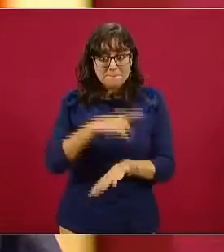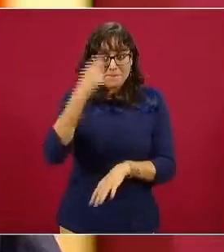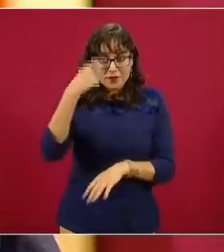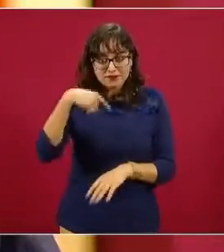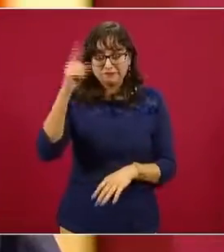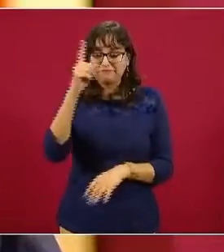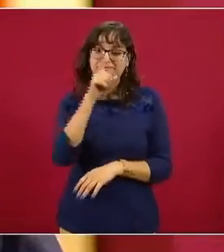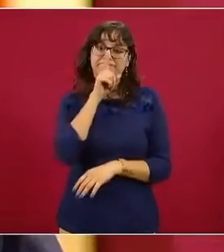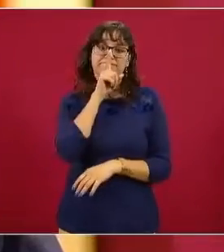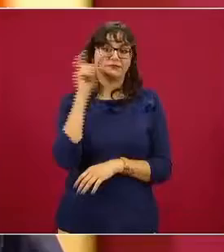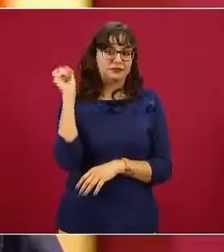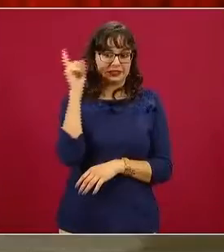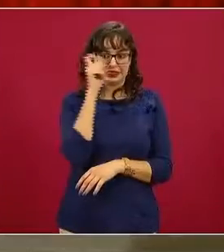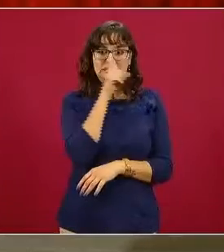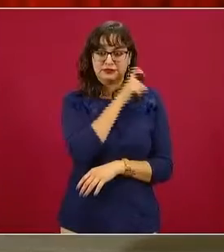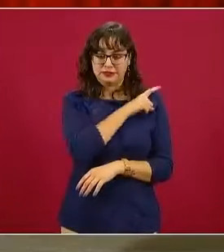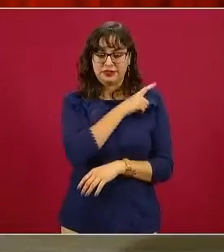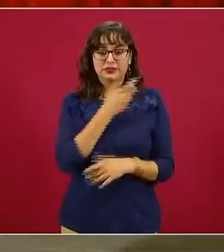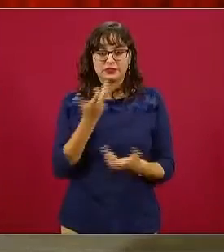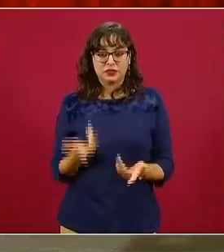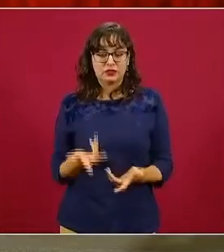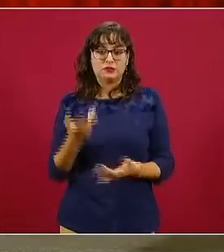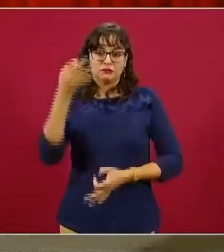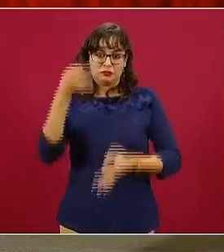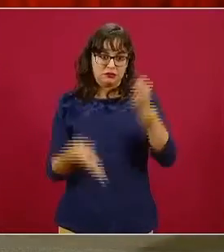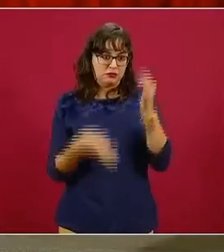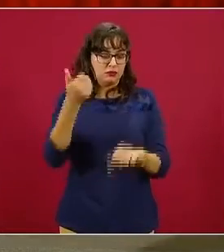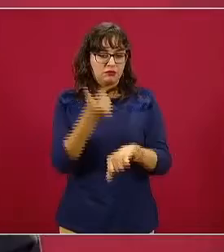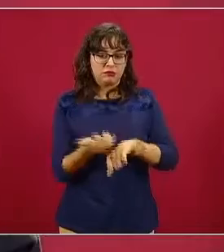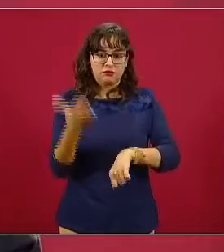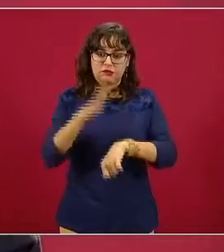objeto en términos jurídicos y desde luego administrativos